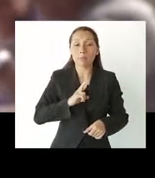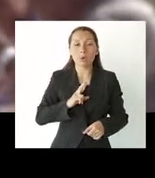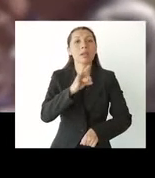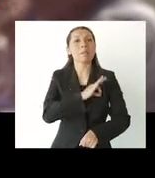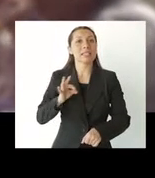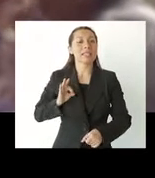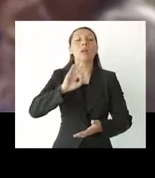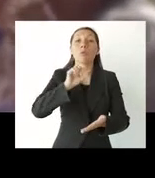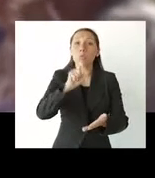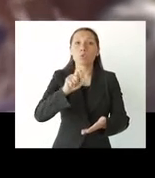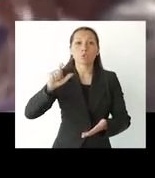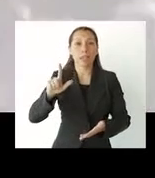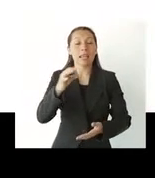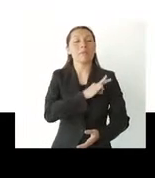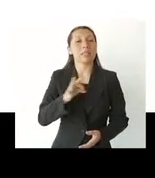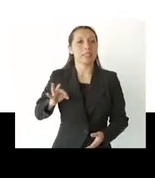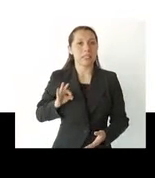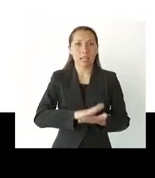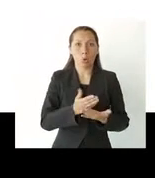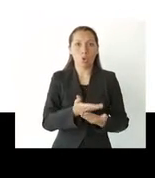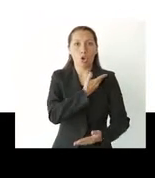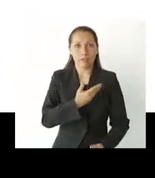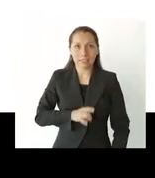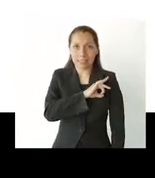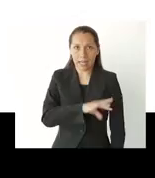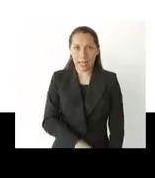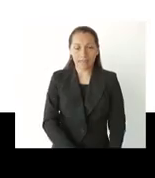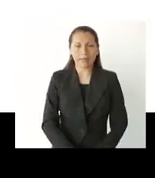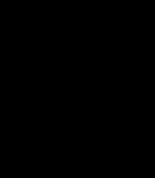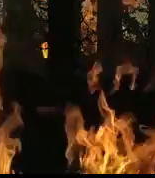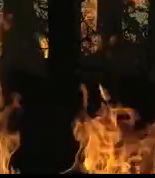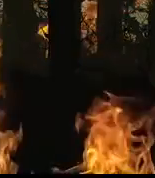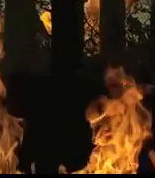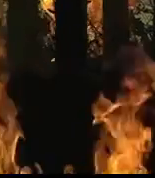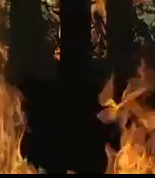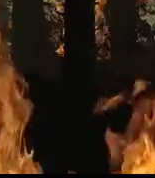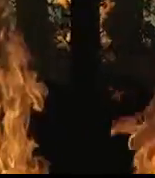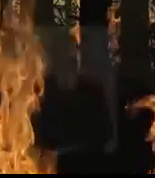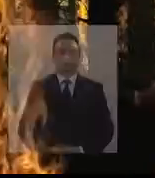Salud Responde y en minsal.cl. Ministerio de Salud, Gobierno de Chile.